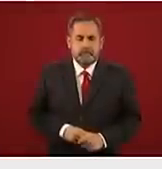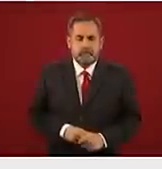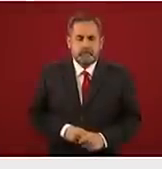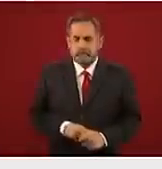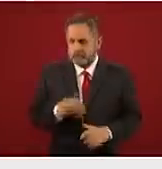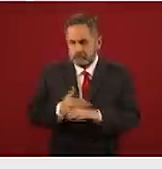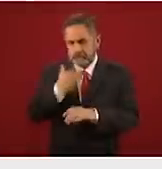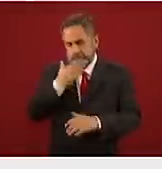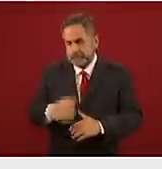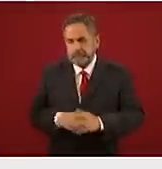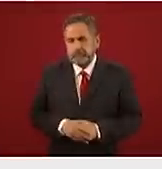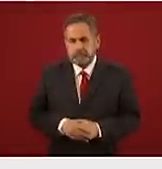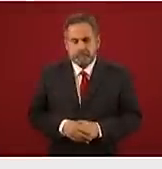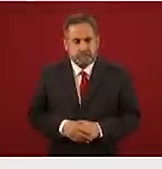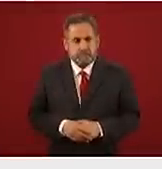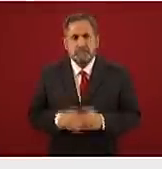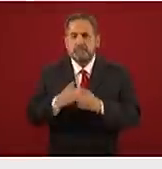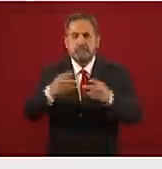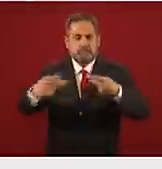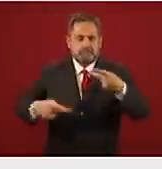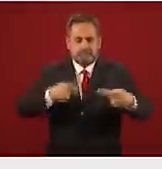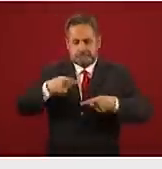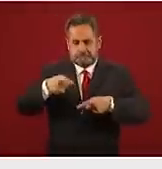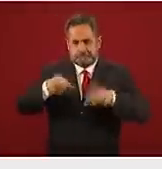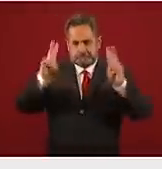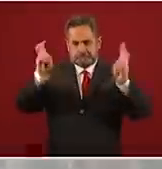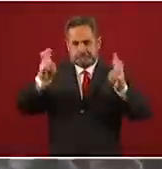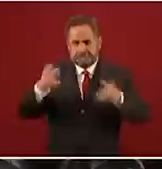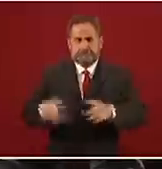Muy bien, abrimos sobre el tema.